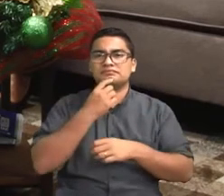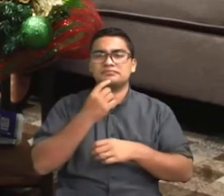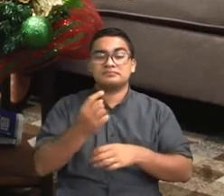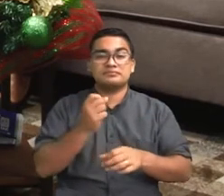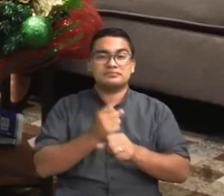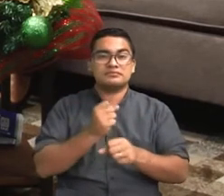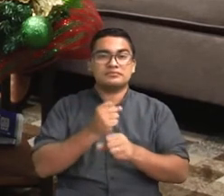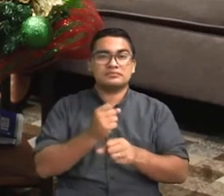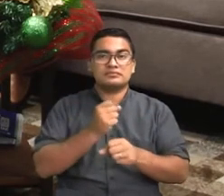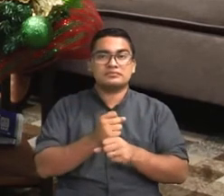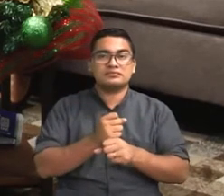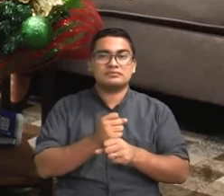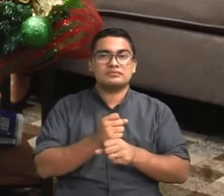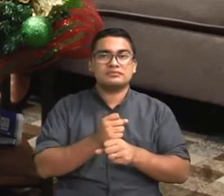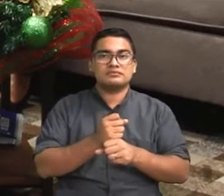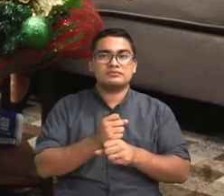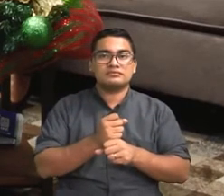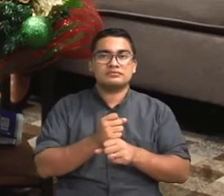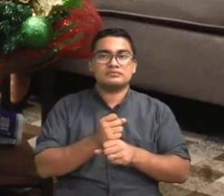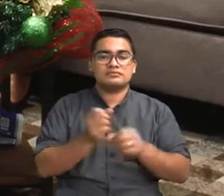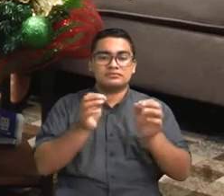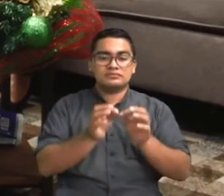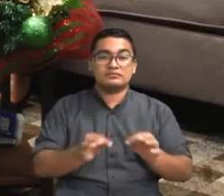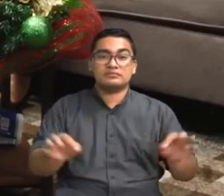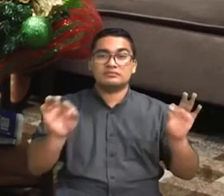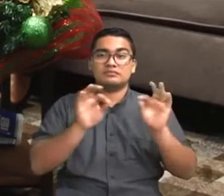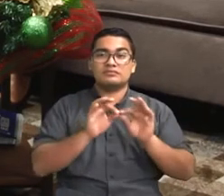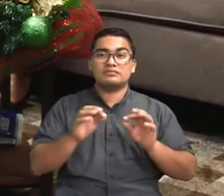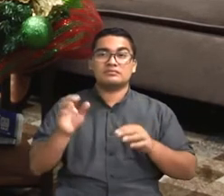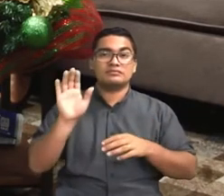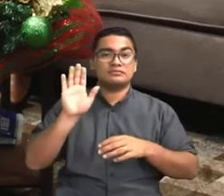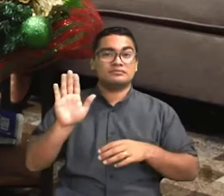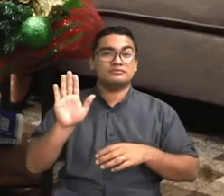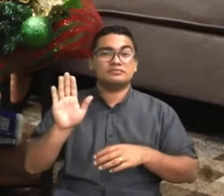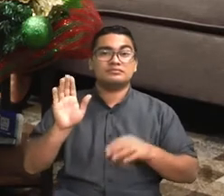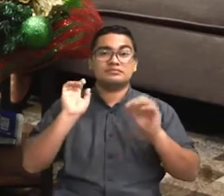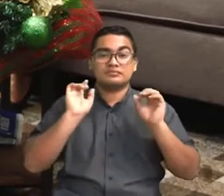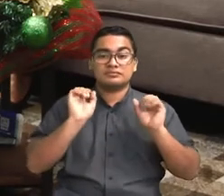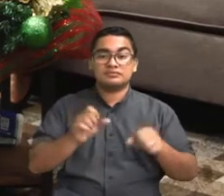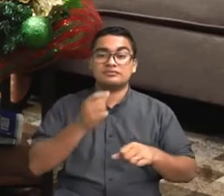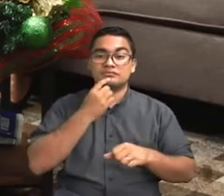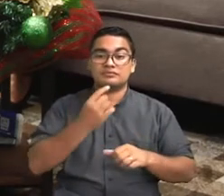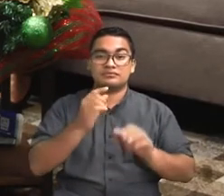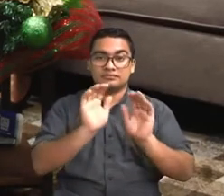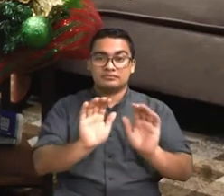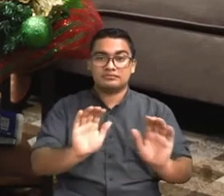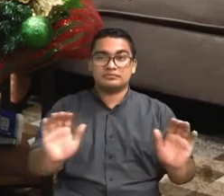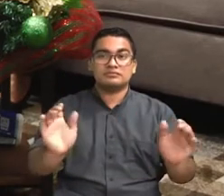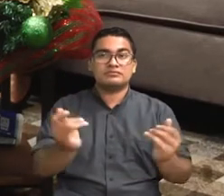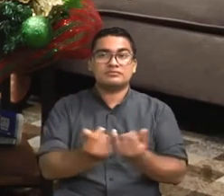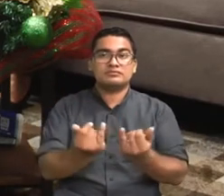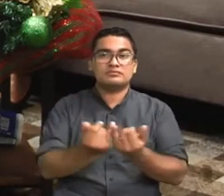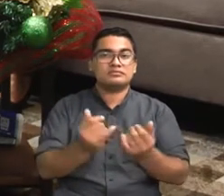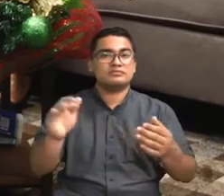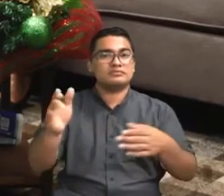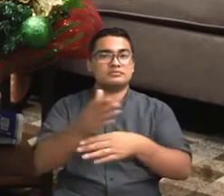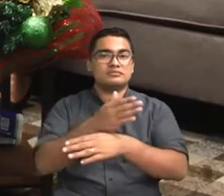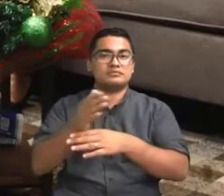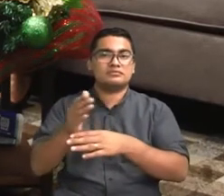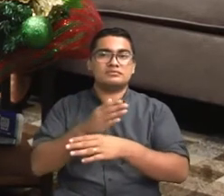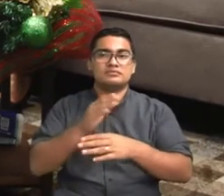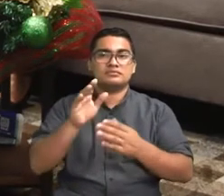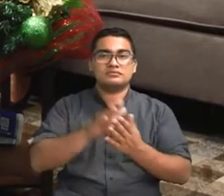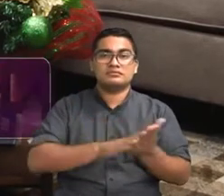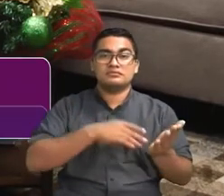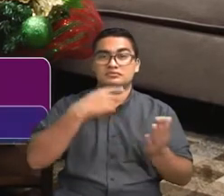trabajar. Y creo que es parte también de ese compromiso, de que ellos se sientan protagonistas, de que todos esos programas,